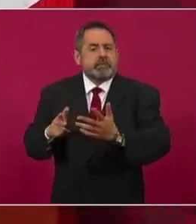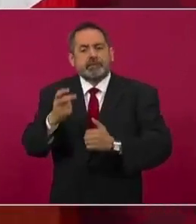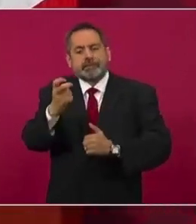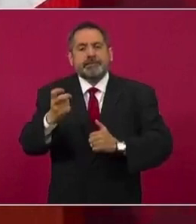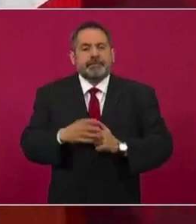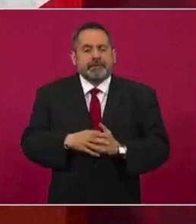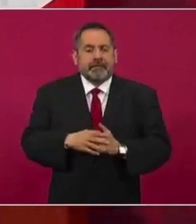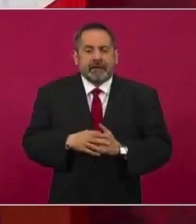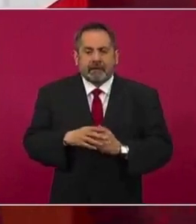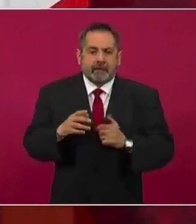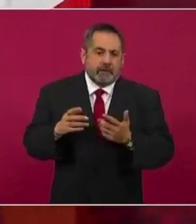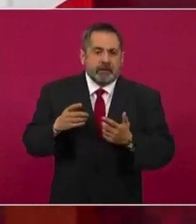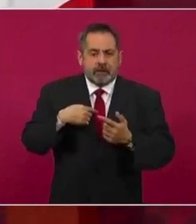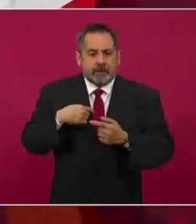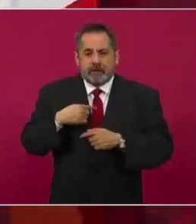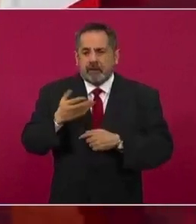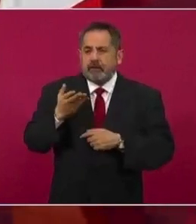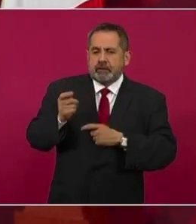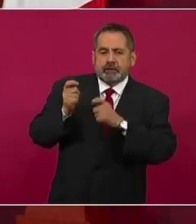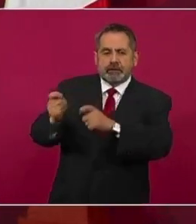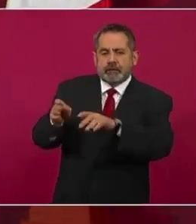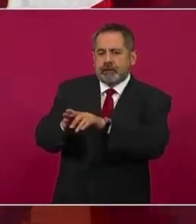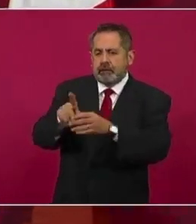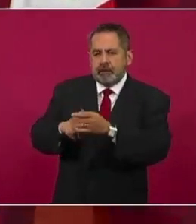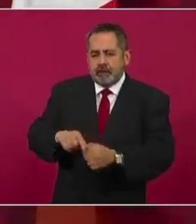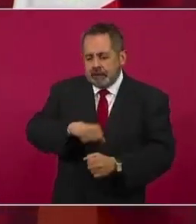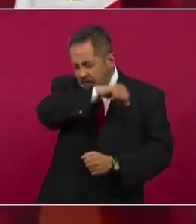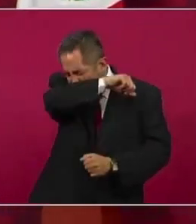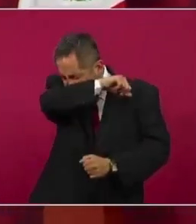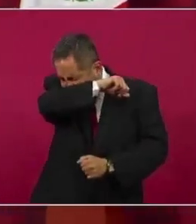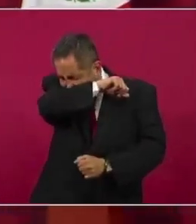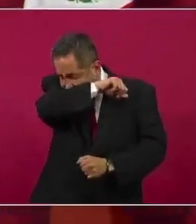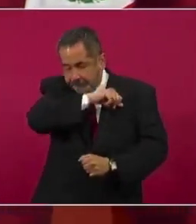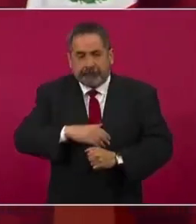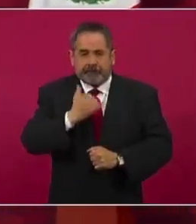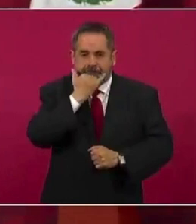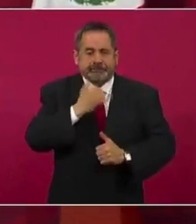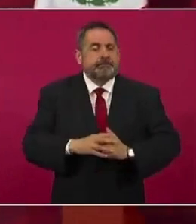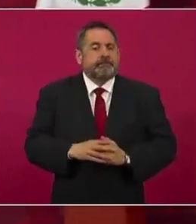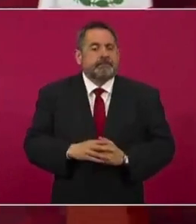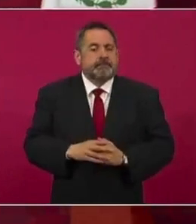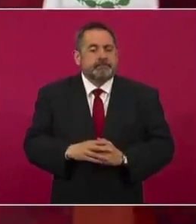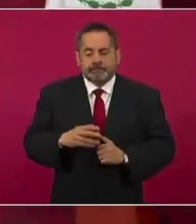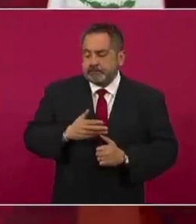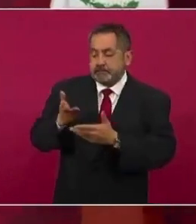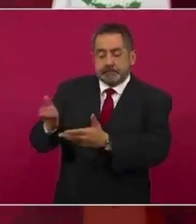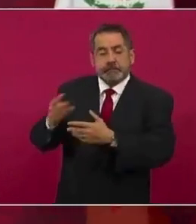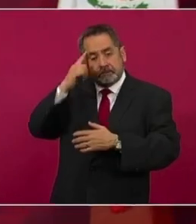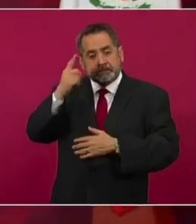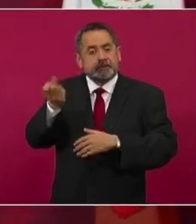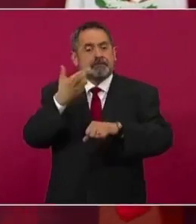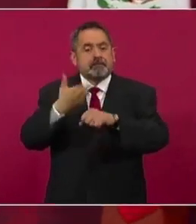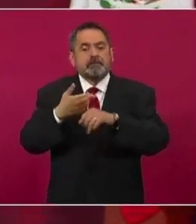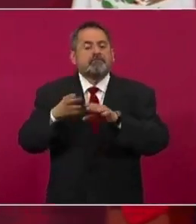he comisionado, le he pedido al secretario de Gobernación que nos ayude, porque tenemos